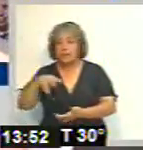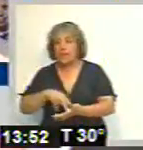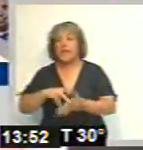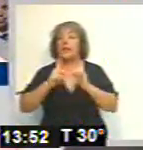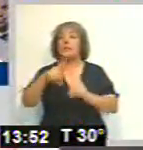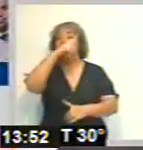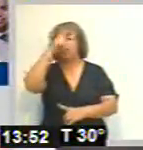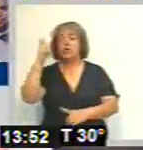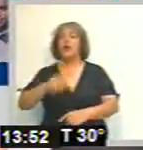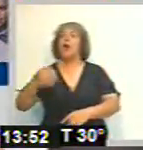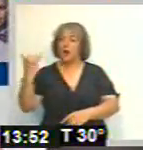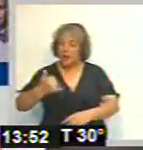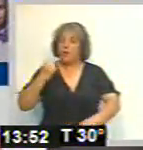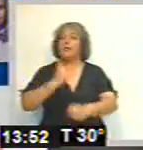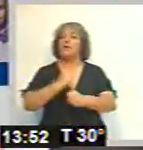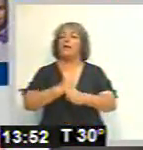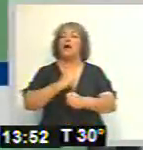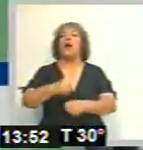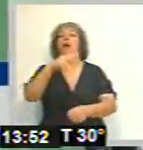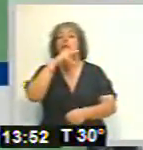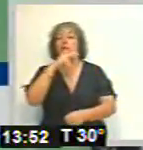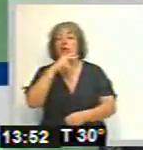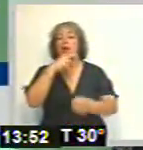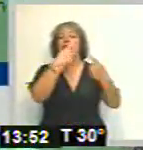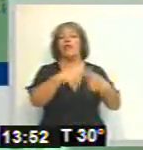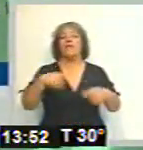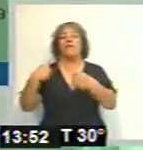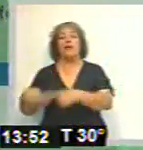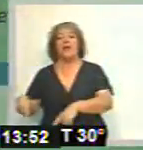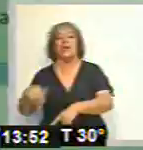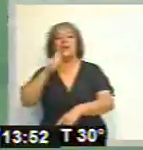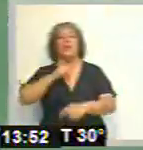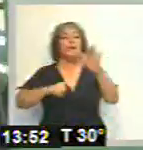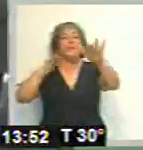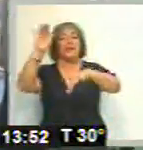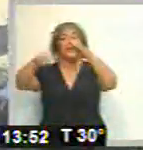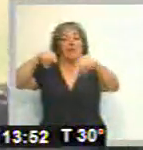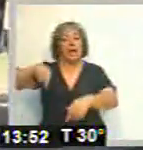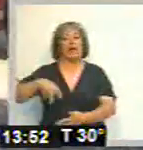nacionales que van a estar también trabajando durante los viernes en los distintos natatorios de la ciudad de Salta.